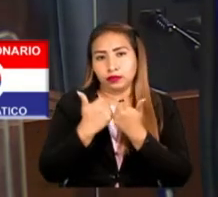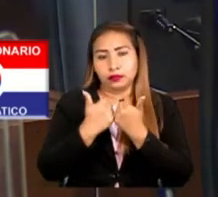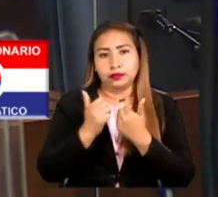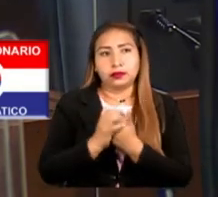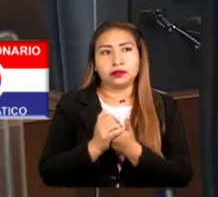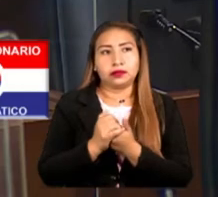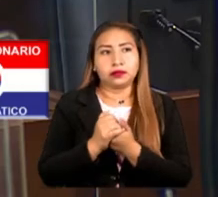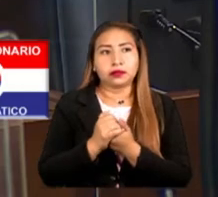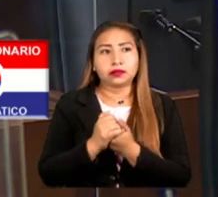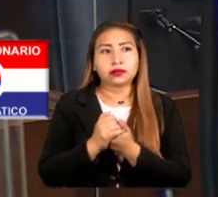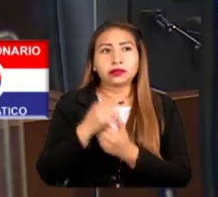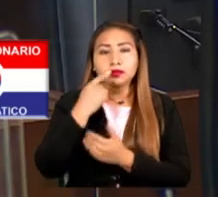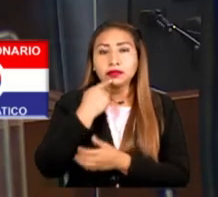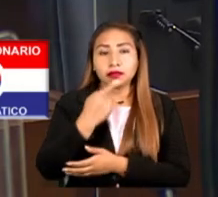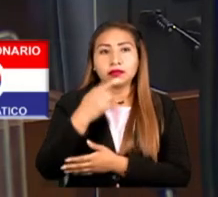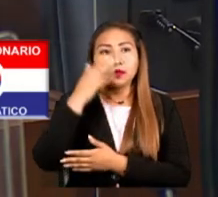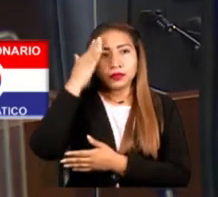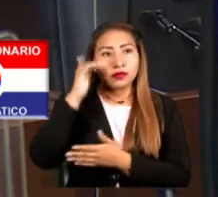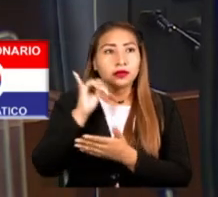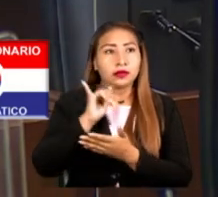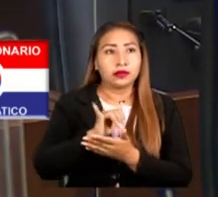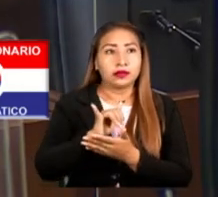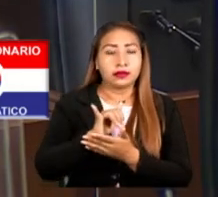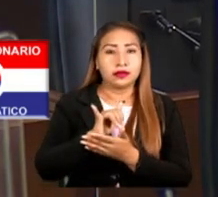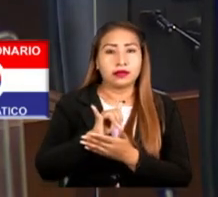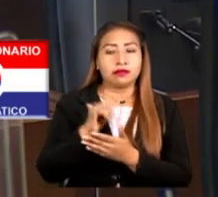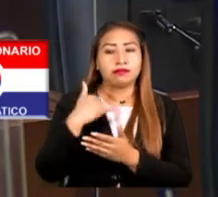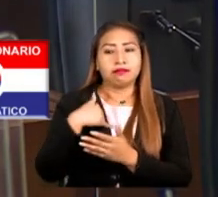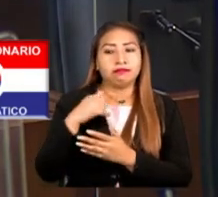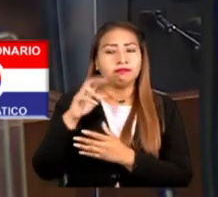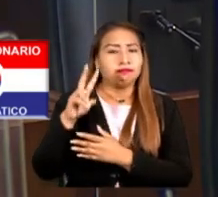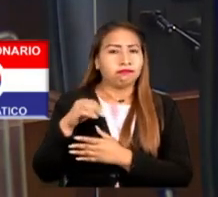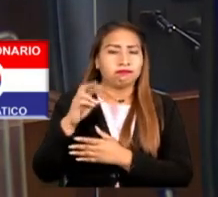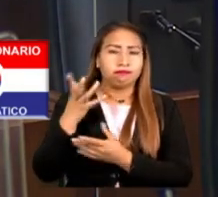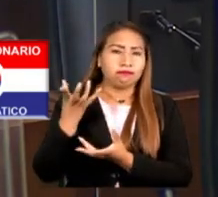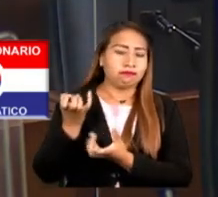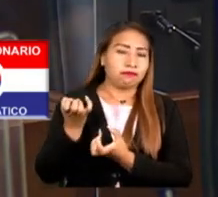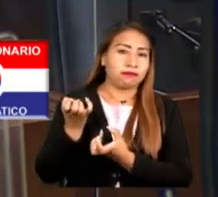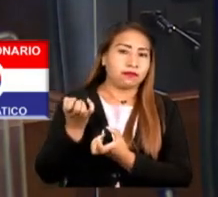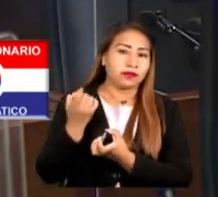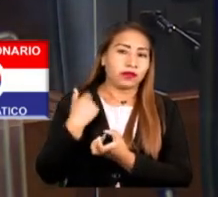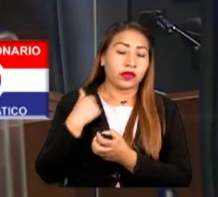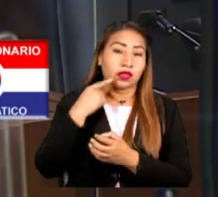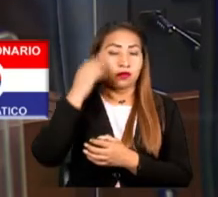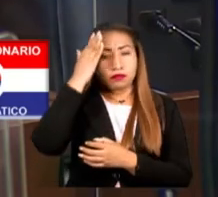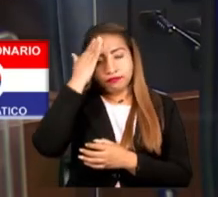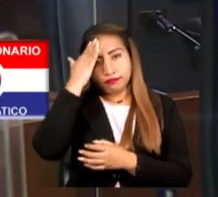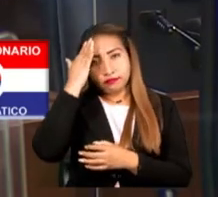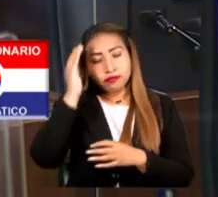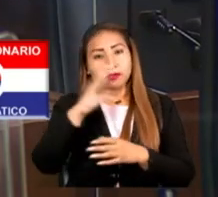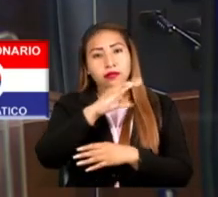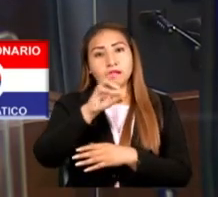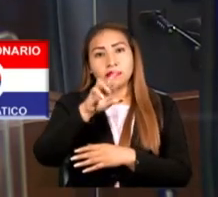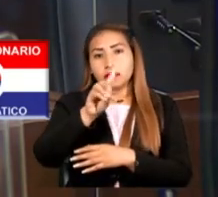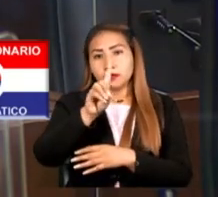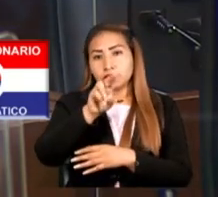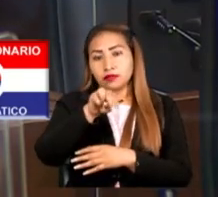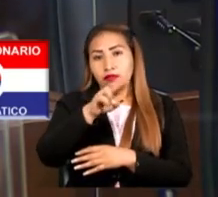Por eso, yo no quiero abundar mucho, porque las credenciales del